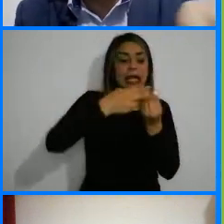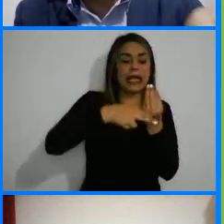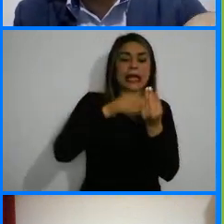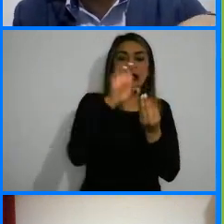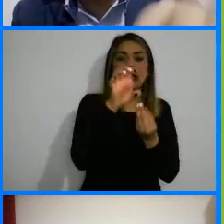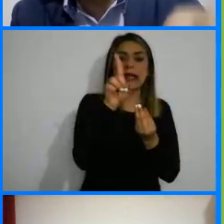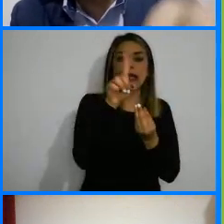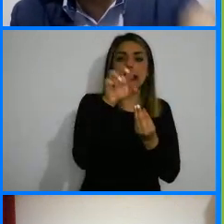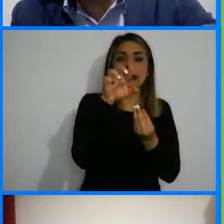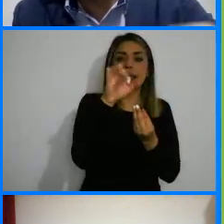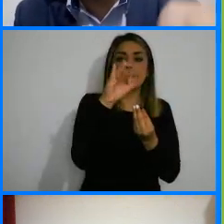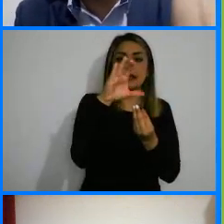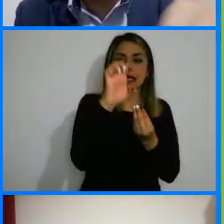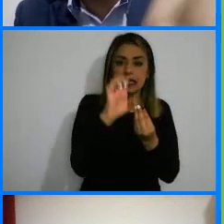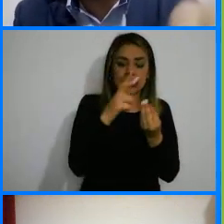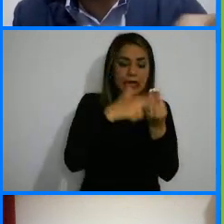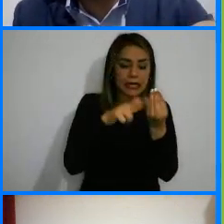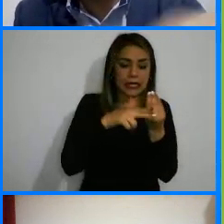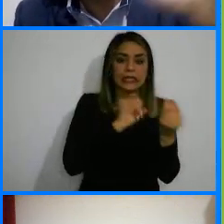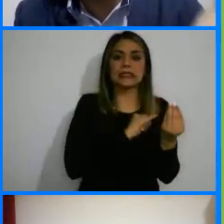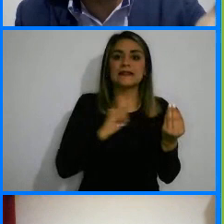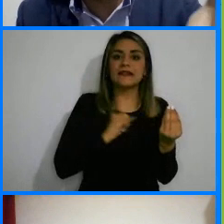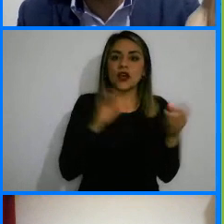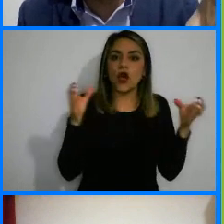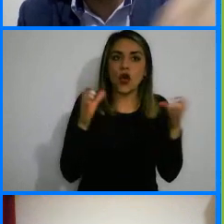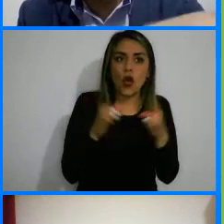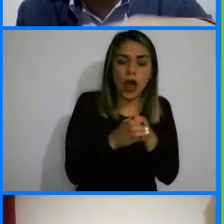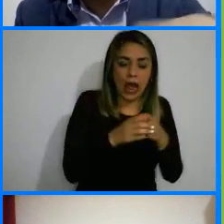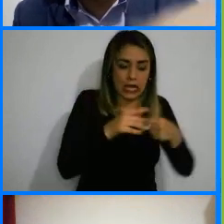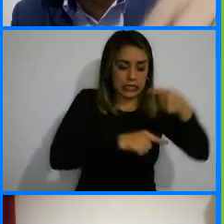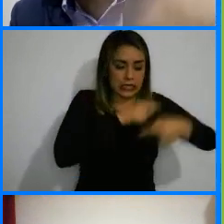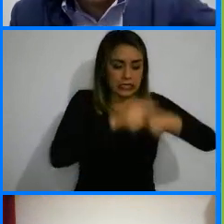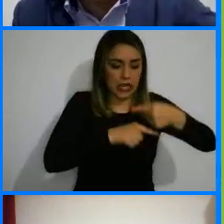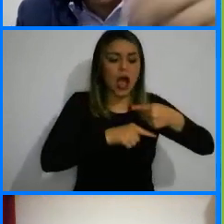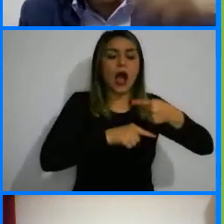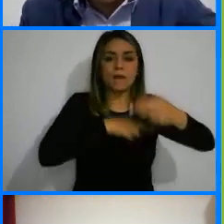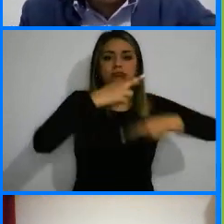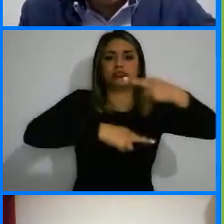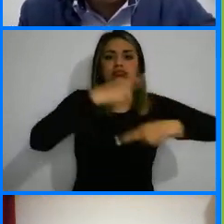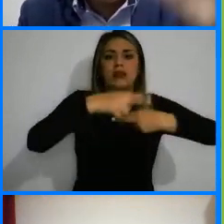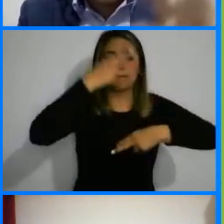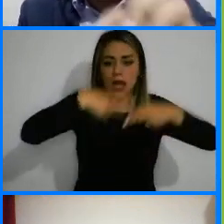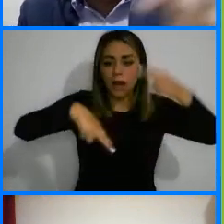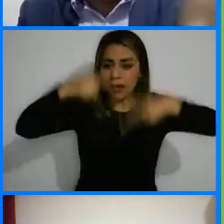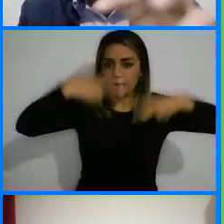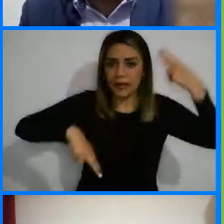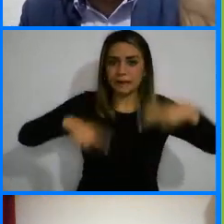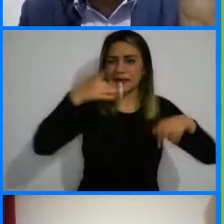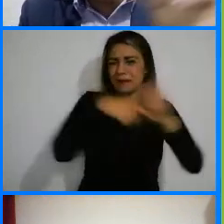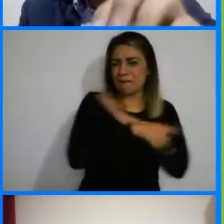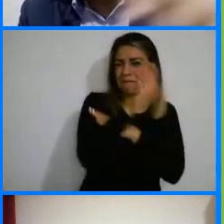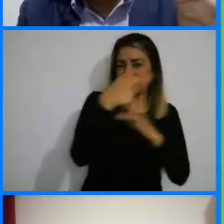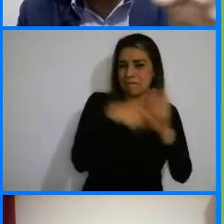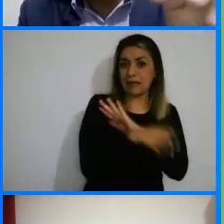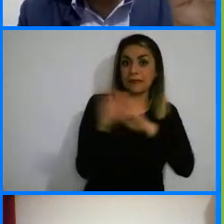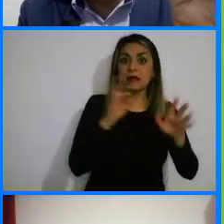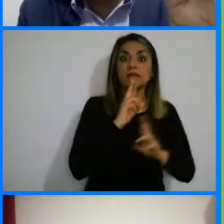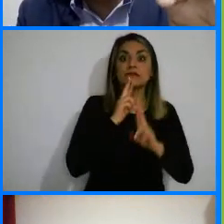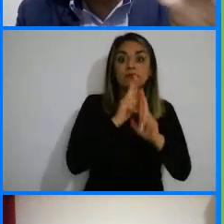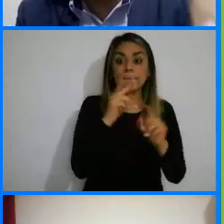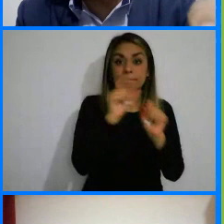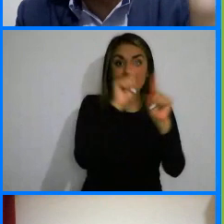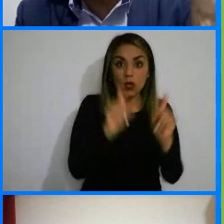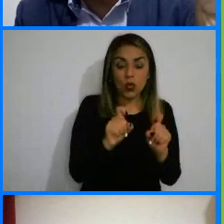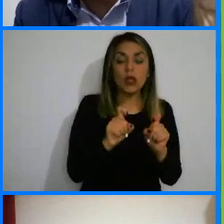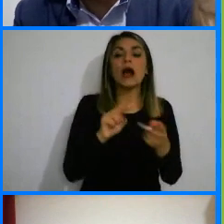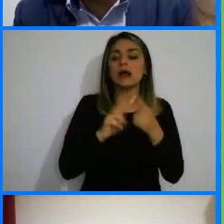individuo, conjunto de individuos genéticamente igual, o sea que se pueden reproducir. Pero bueno, eso es algo más profundo. Pero para responder la pregunta